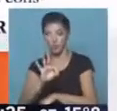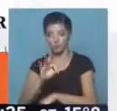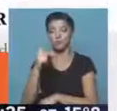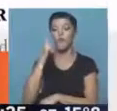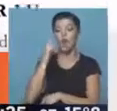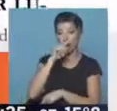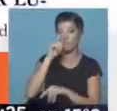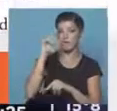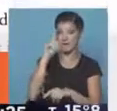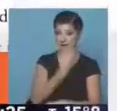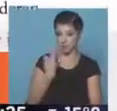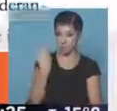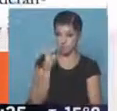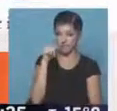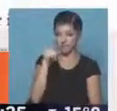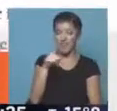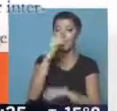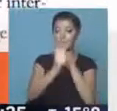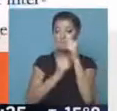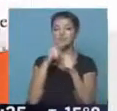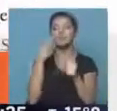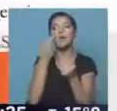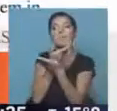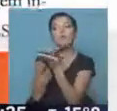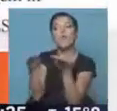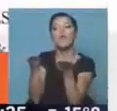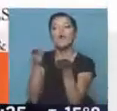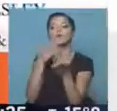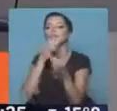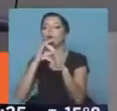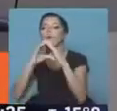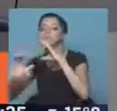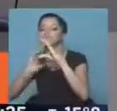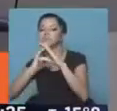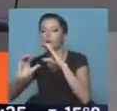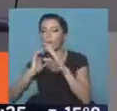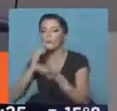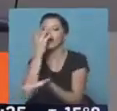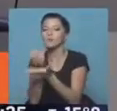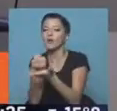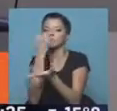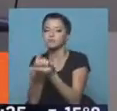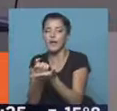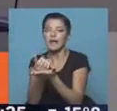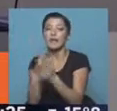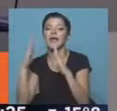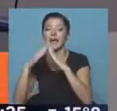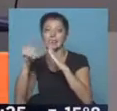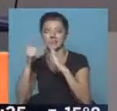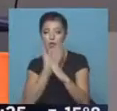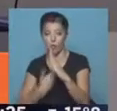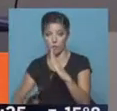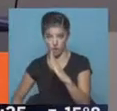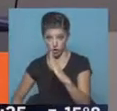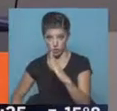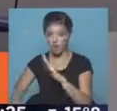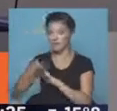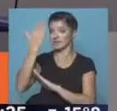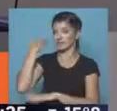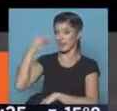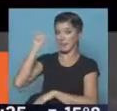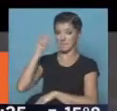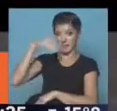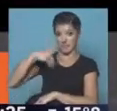a la justicia la grabación clandestina de una conversación que había mantenido con Temer en su residencia presidencial en marzo. En